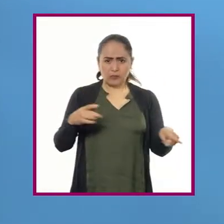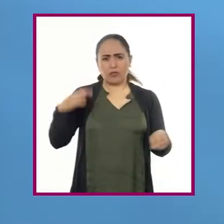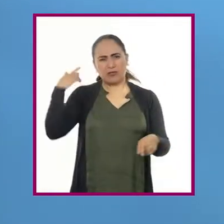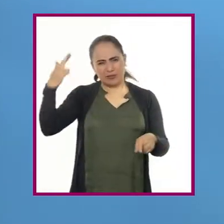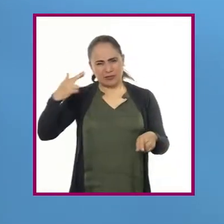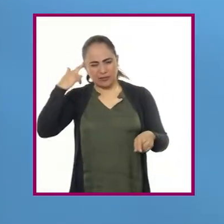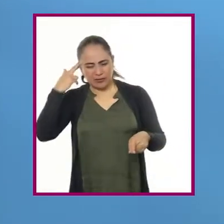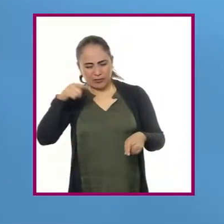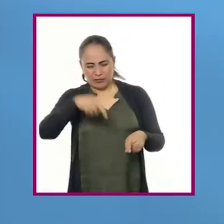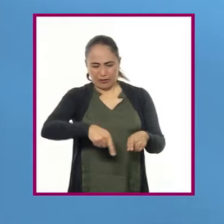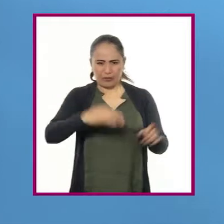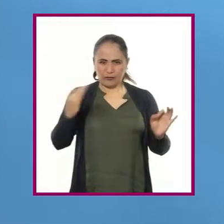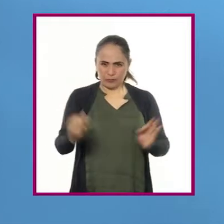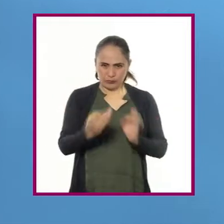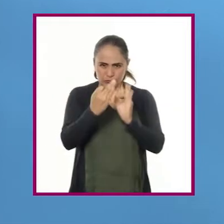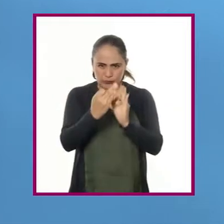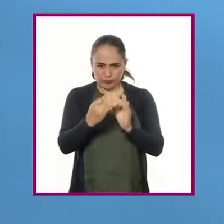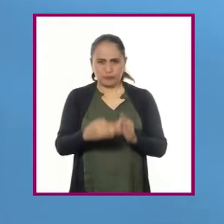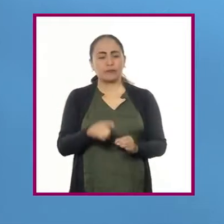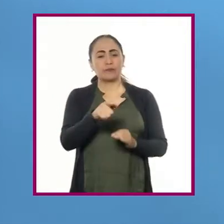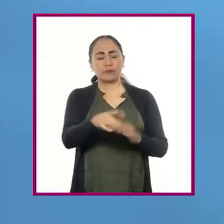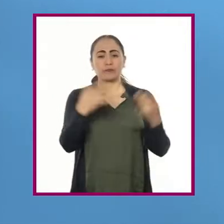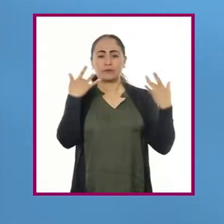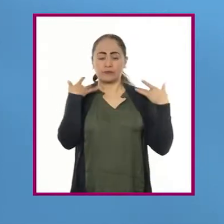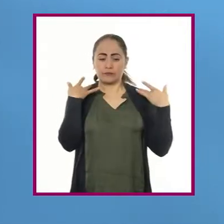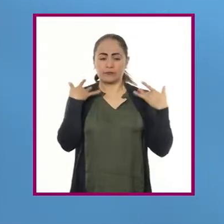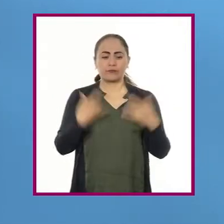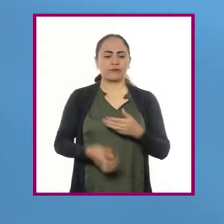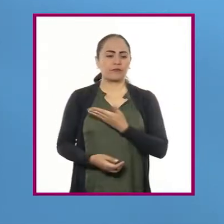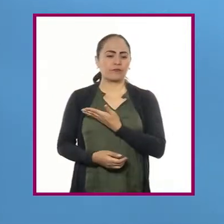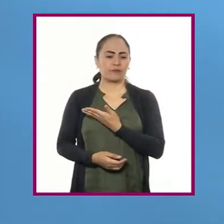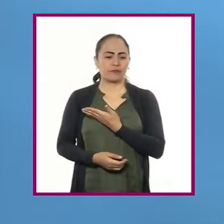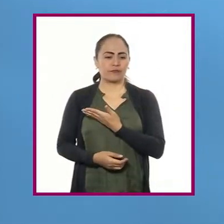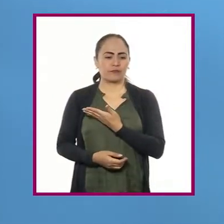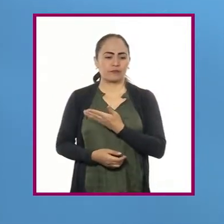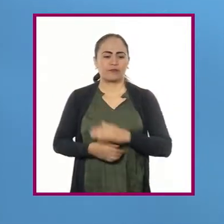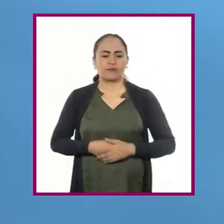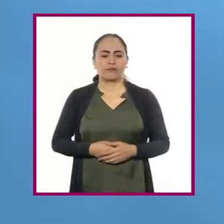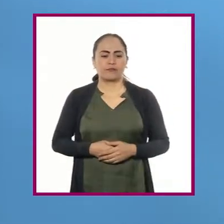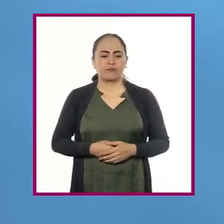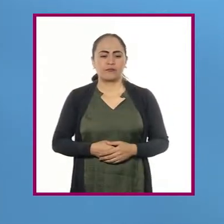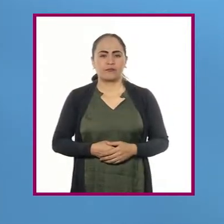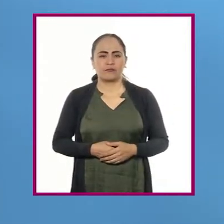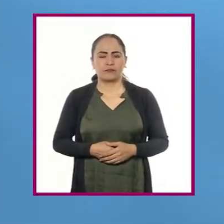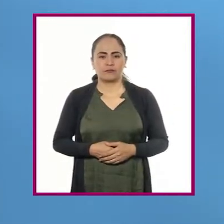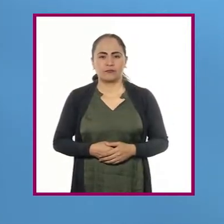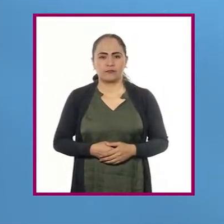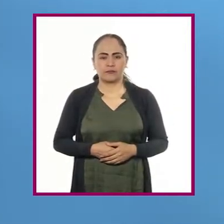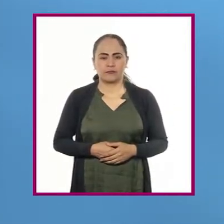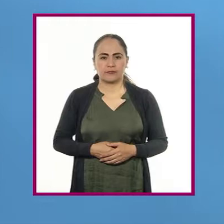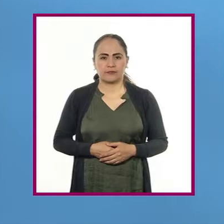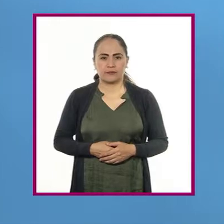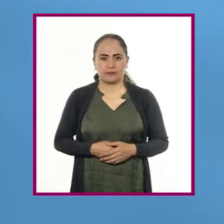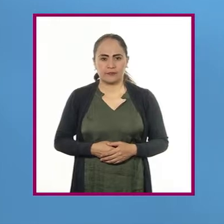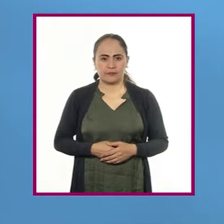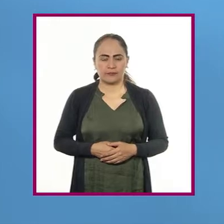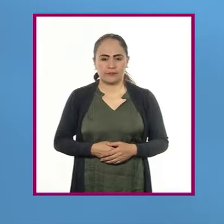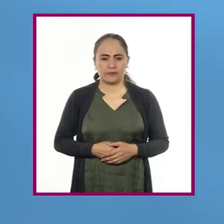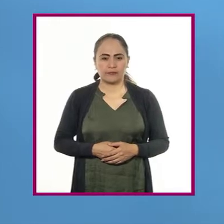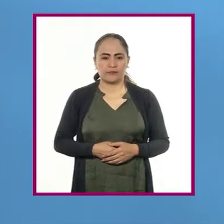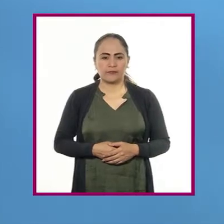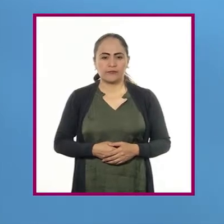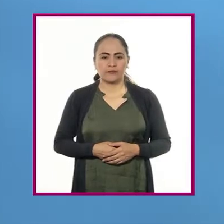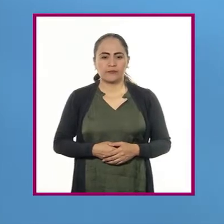virreinal, por lo que a través de ellas las personas podían defender sus intereses frente al virrey o el mismo monarca